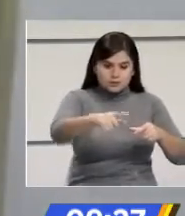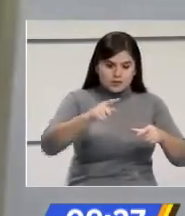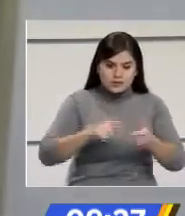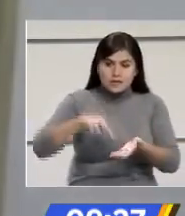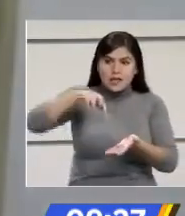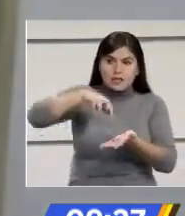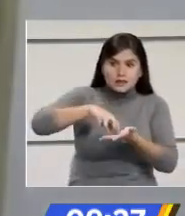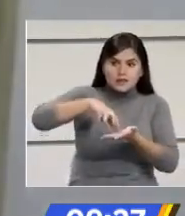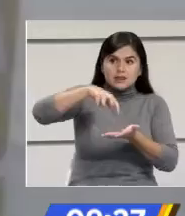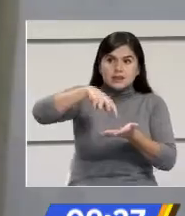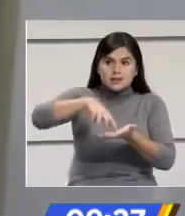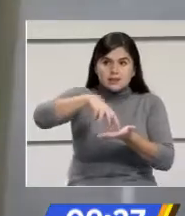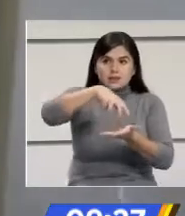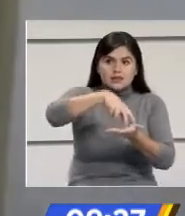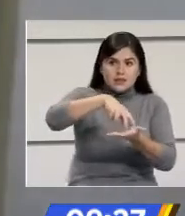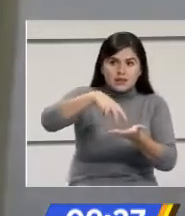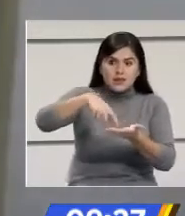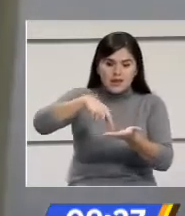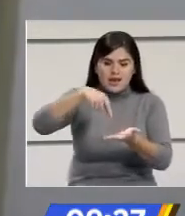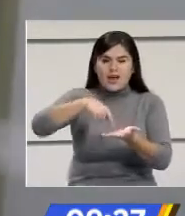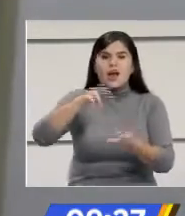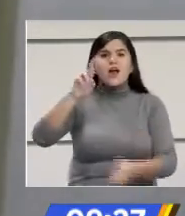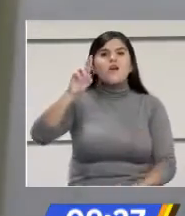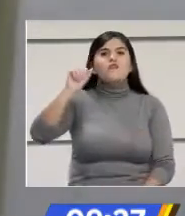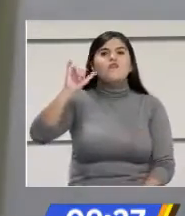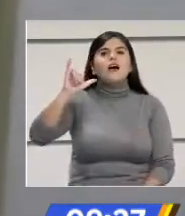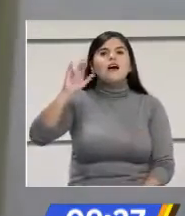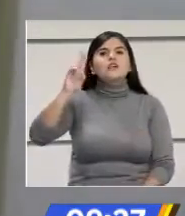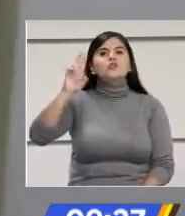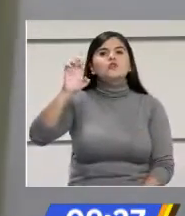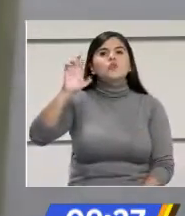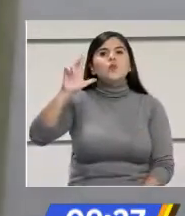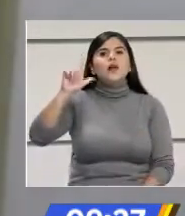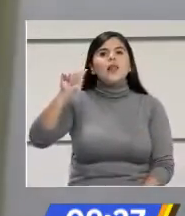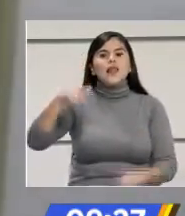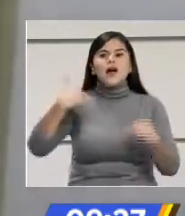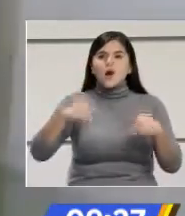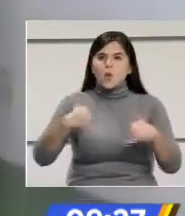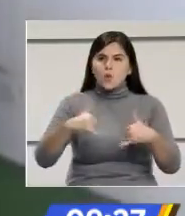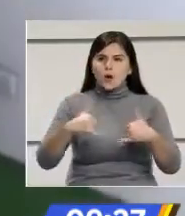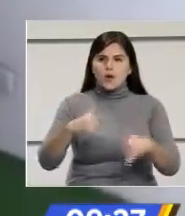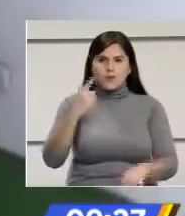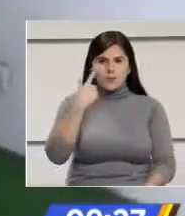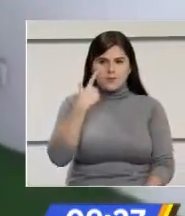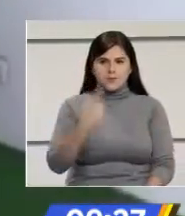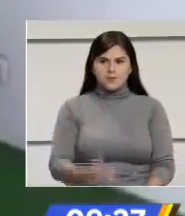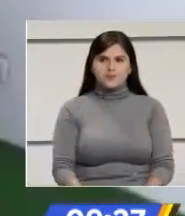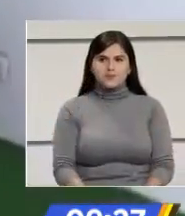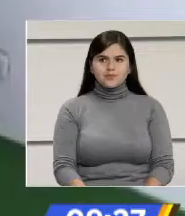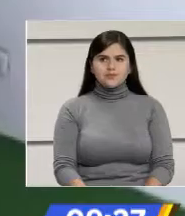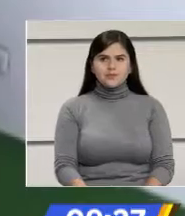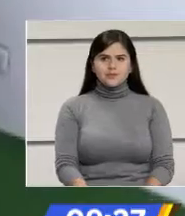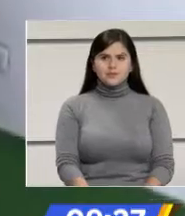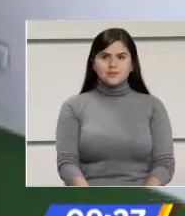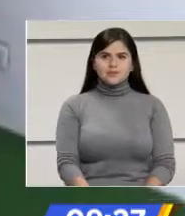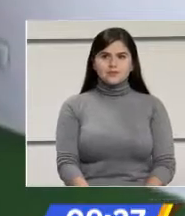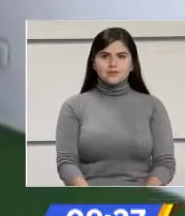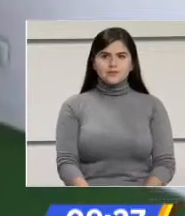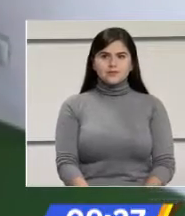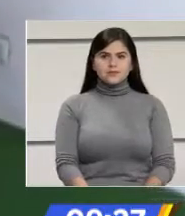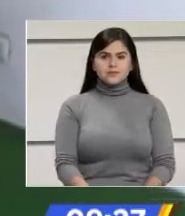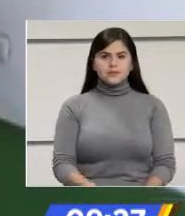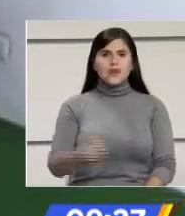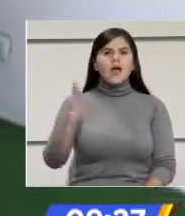de la cajita. Mágica. Y mira, vean lo que tengo aquí también. Yo les dije que era mágica, vean cómo sale esto. ¡Tarán! ¿Qué es eso? ¿Ah? Mire usted. Pase